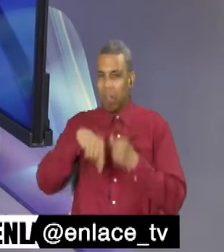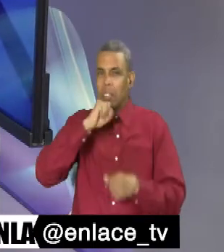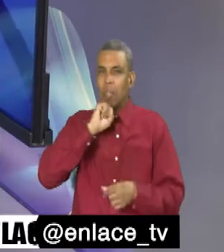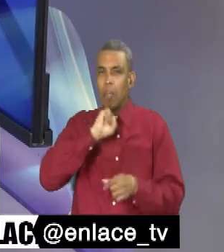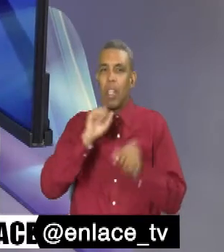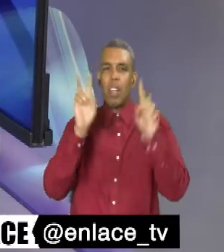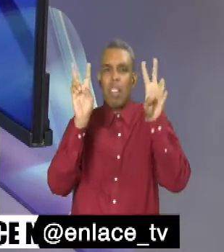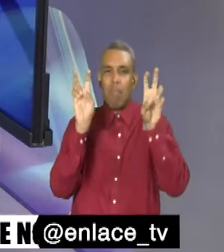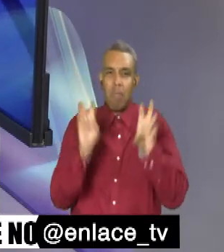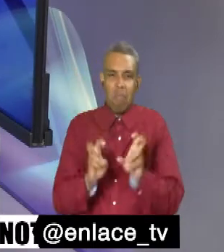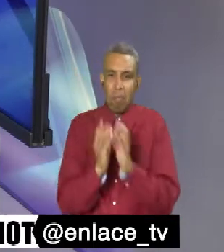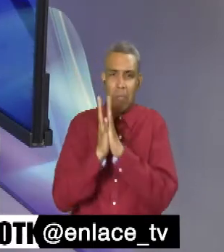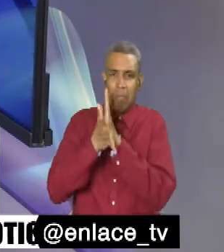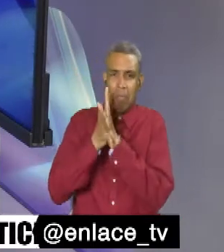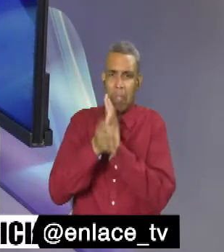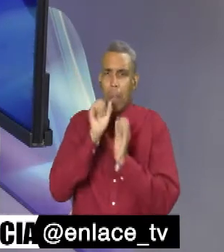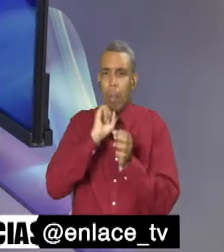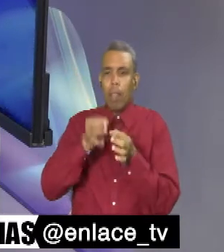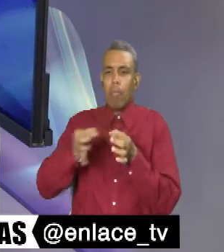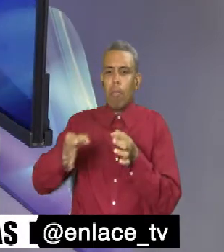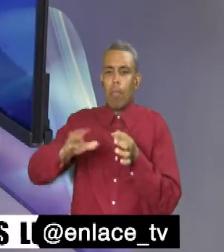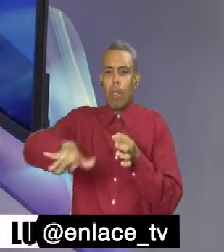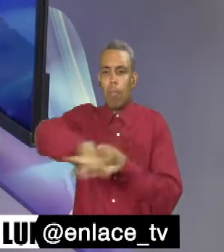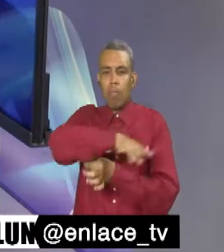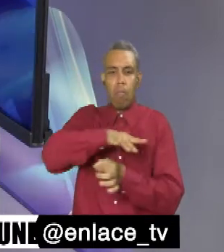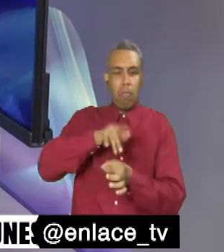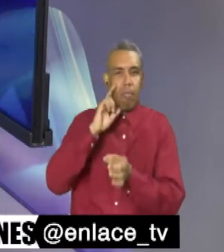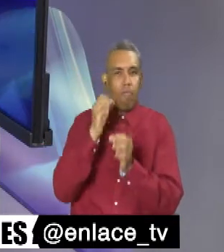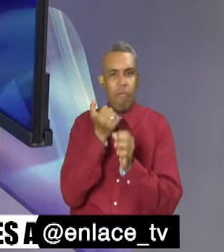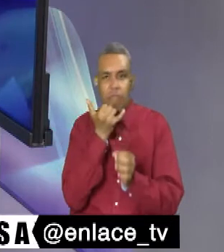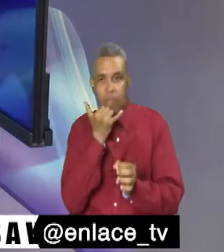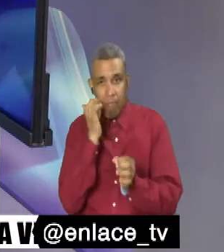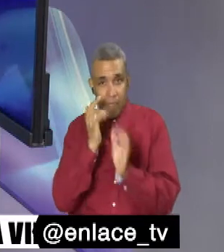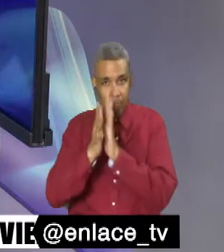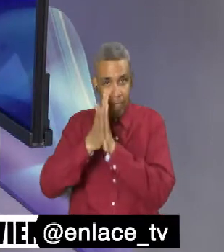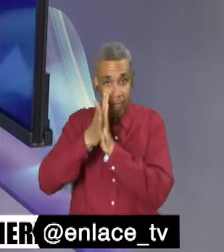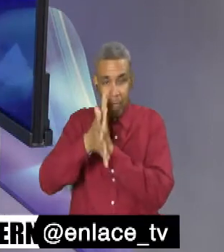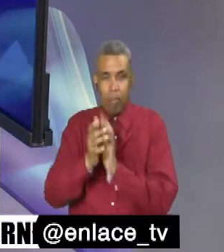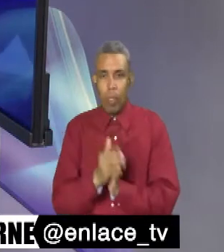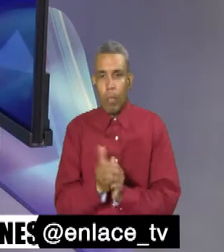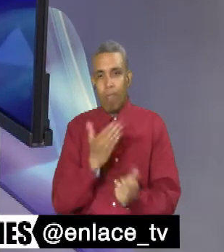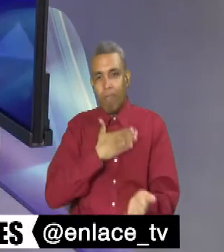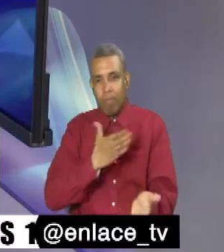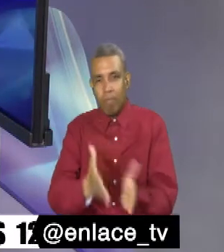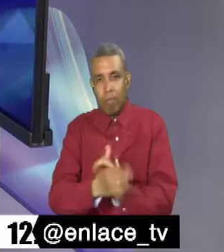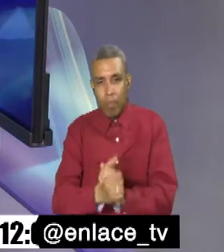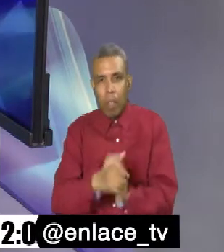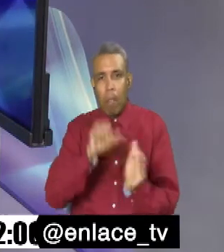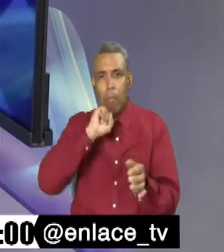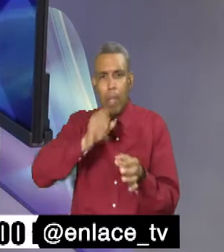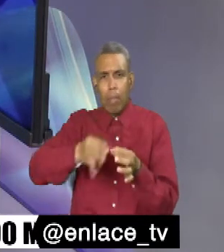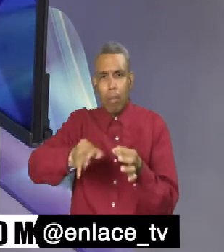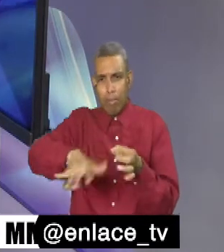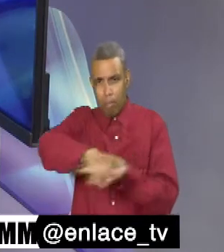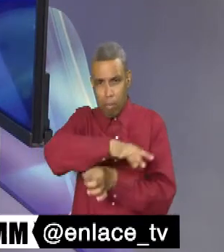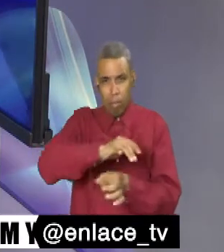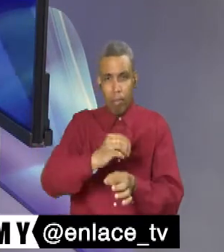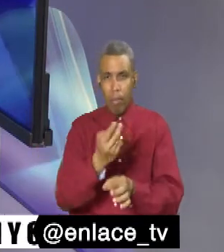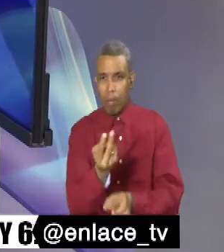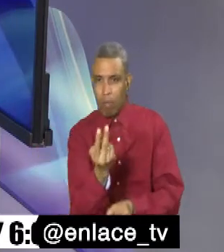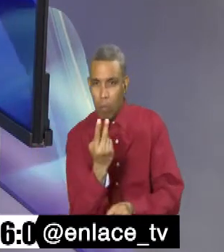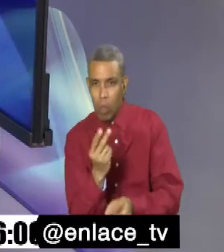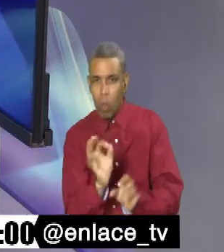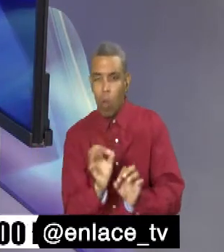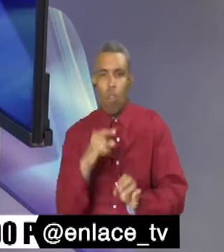importantes que ocurren en nuestra ciudad y región. Saludamos a quienes nos ven en Barranca Bermeja, el Magdalena Medio, y a quienes lo hacen en las